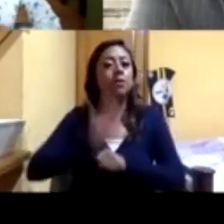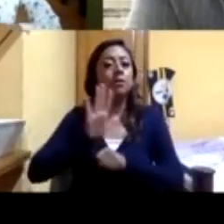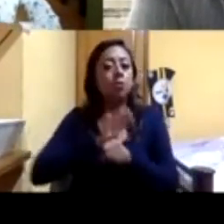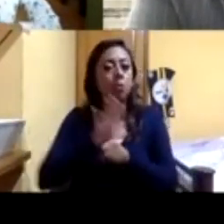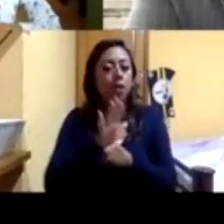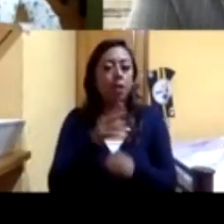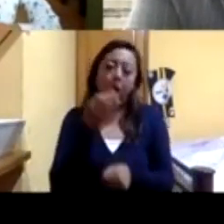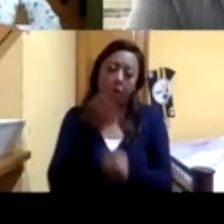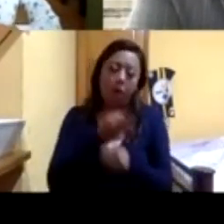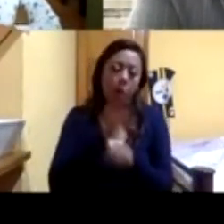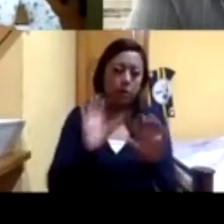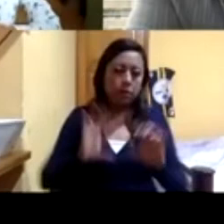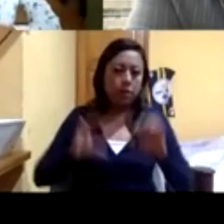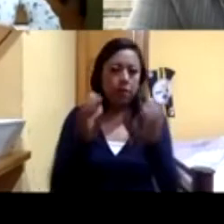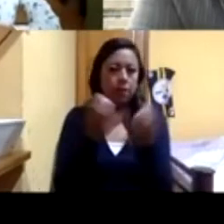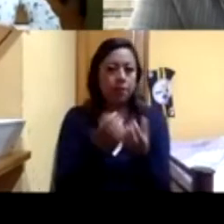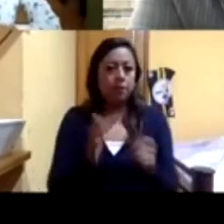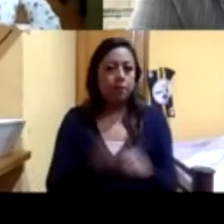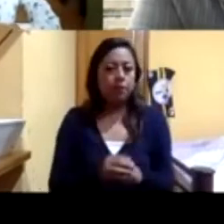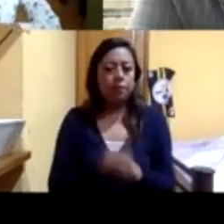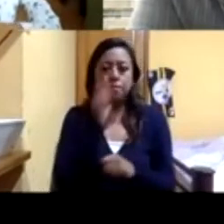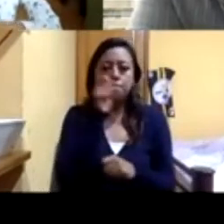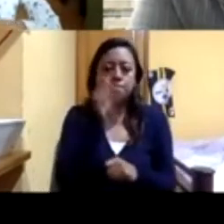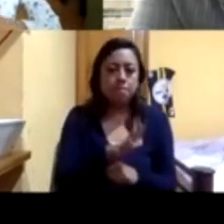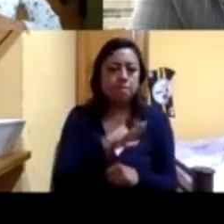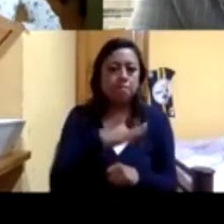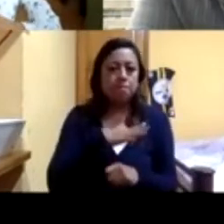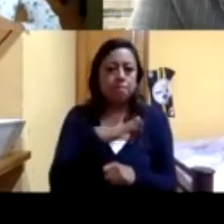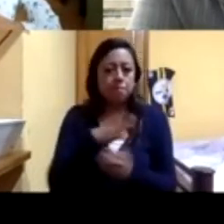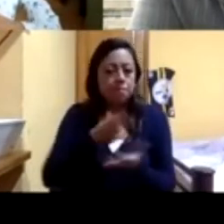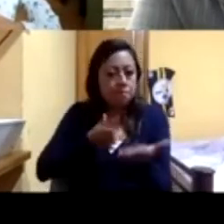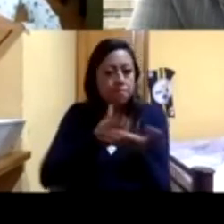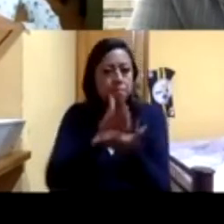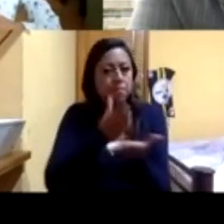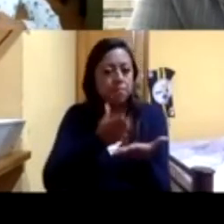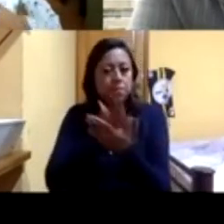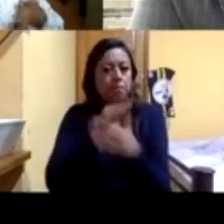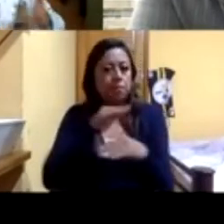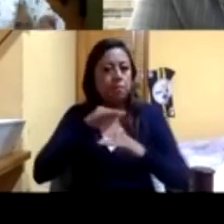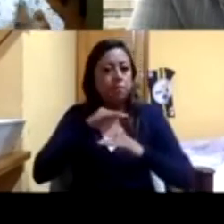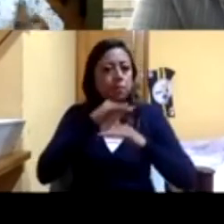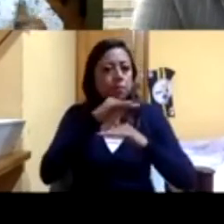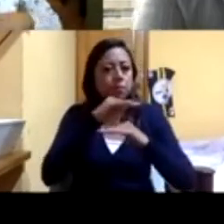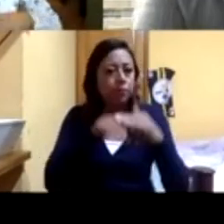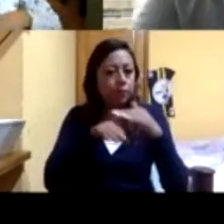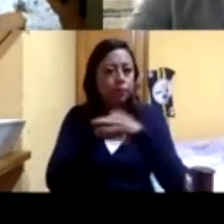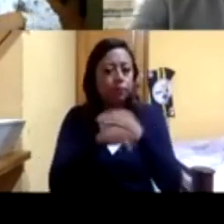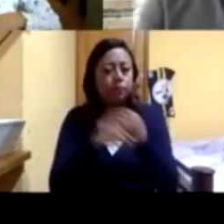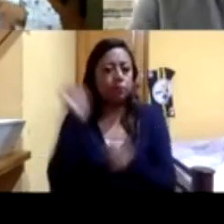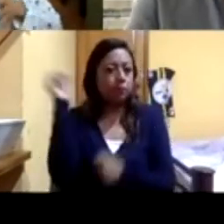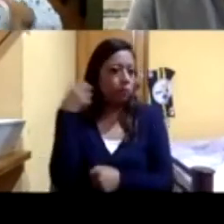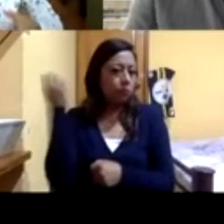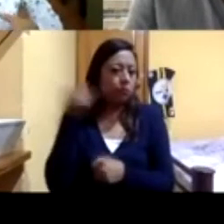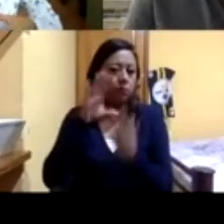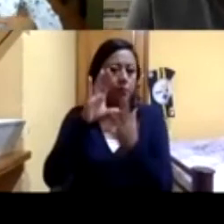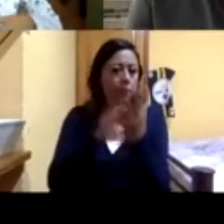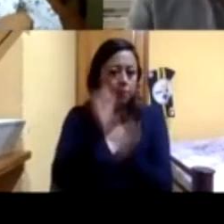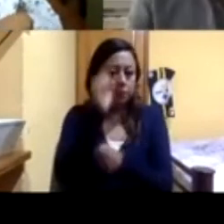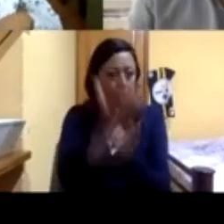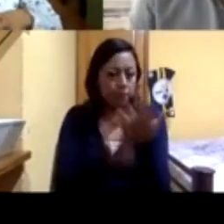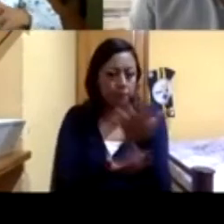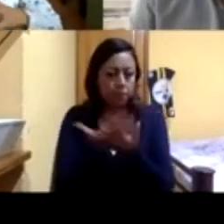Congreso también pues dan acceso al archivo de la Asamblea Constituyente, ¿no? Al archivo